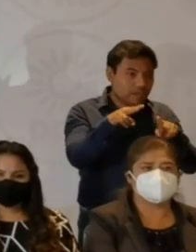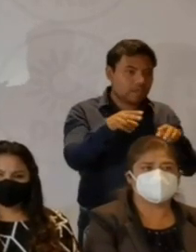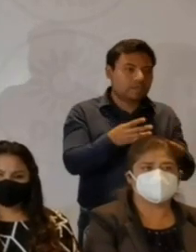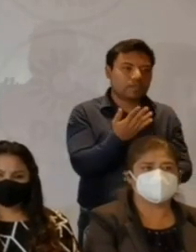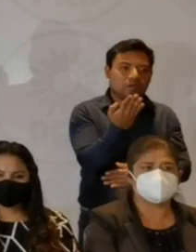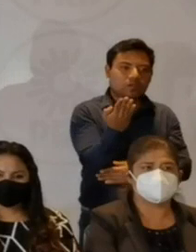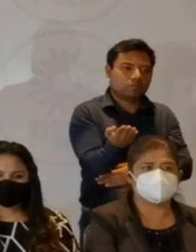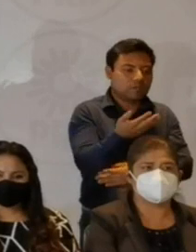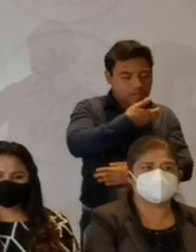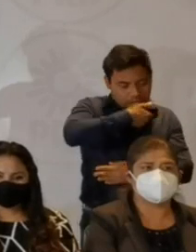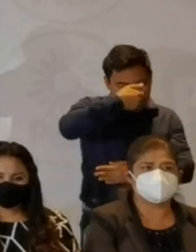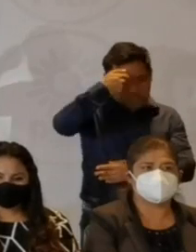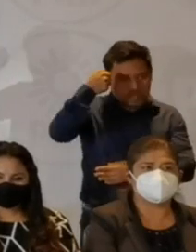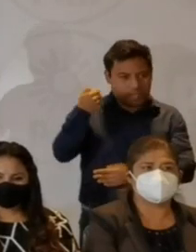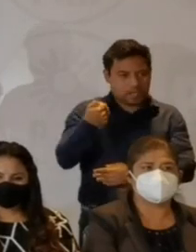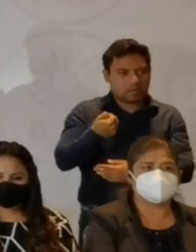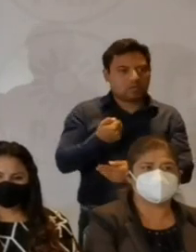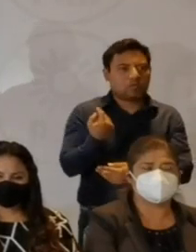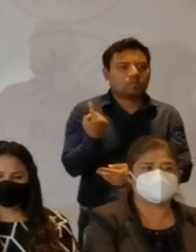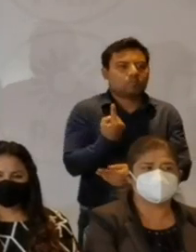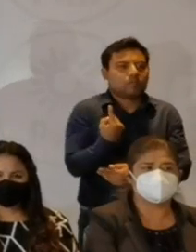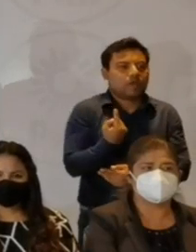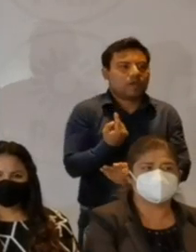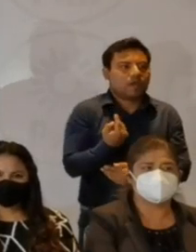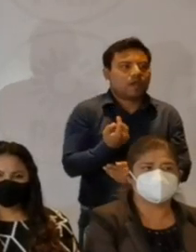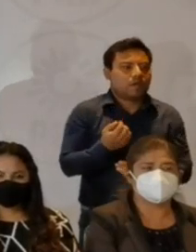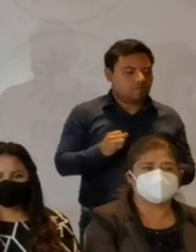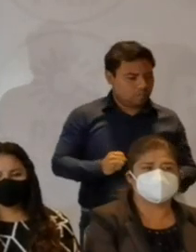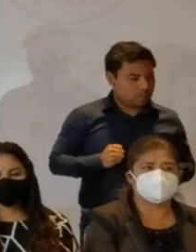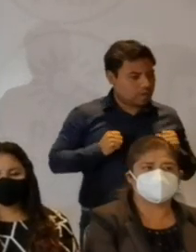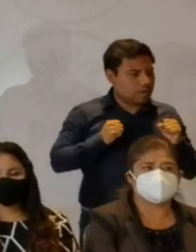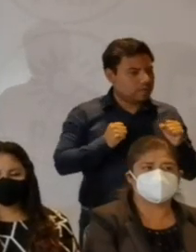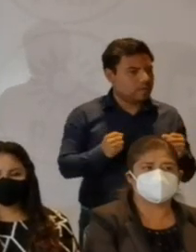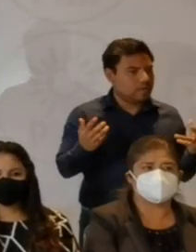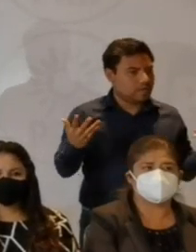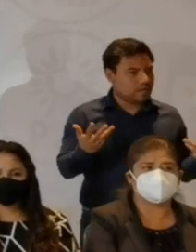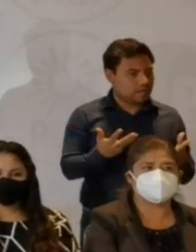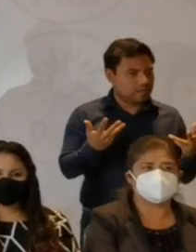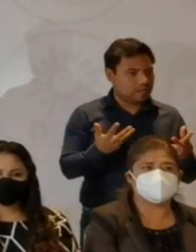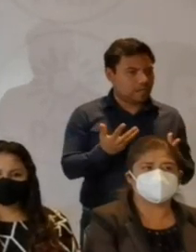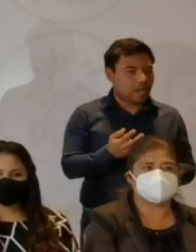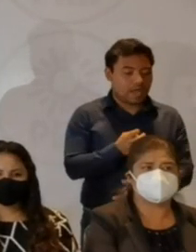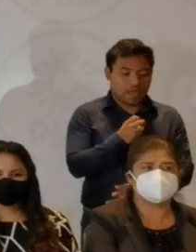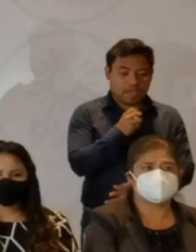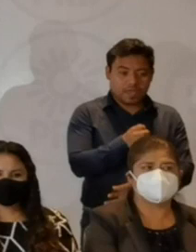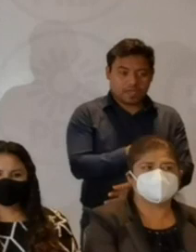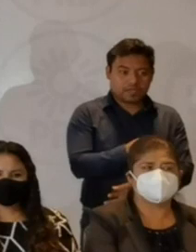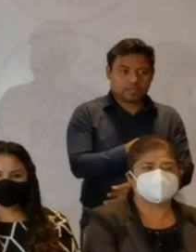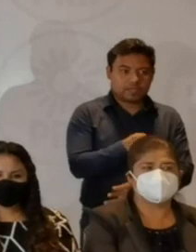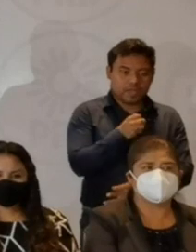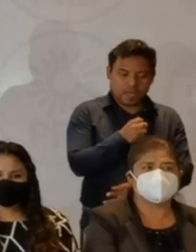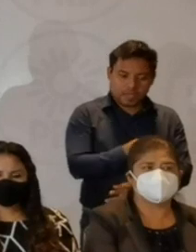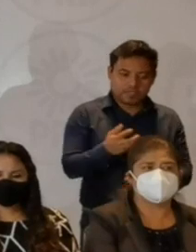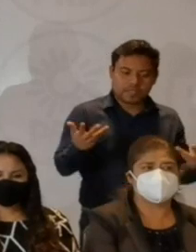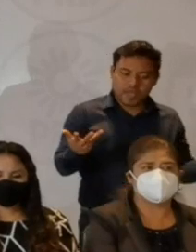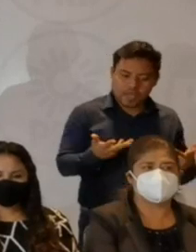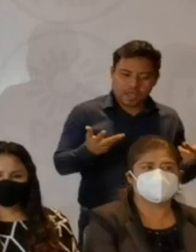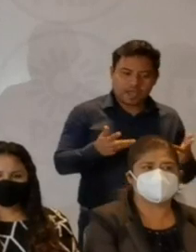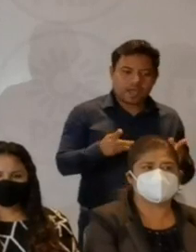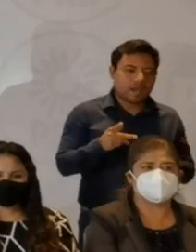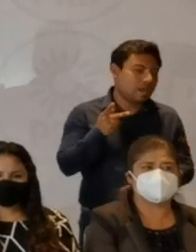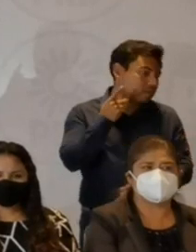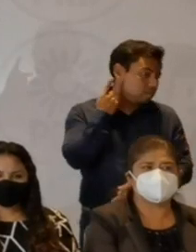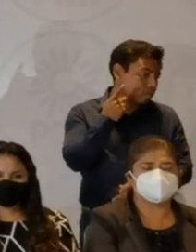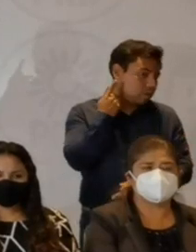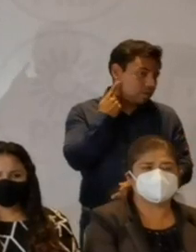candidato es precisamente fortalecer y que sea la instancia eje rectora de las políticas públicas de los